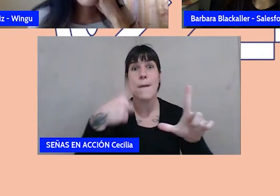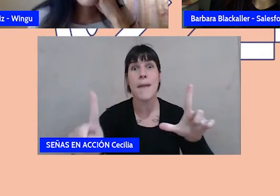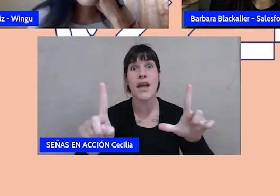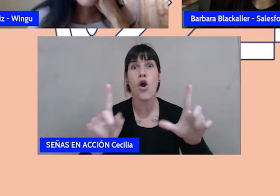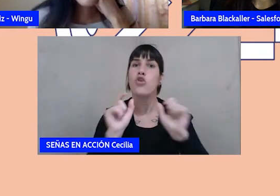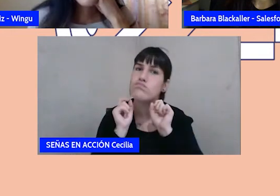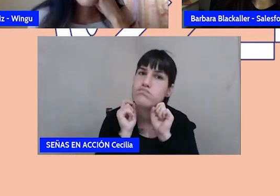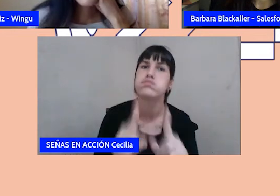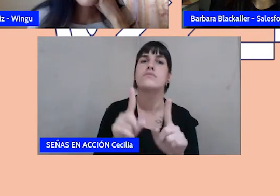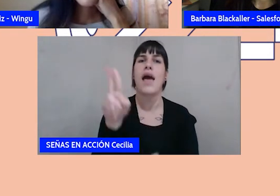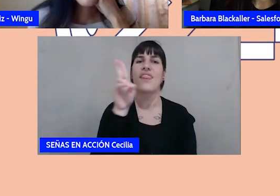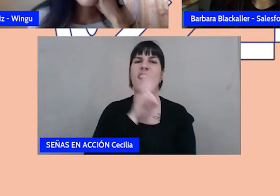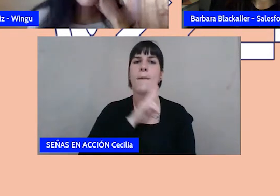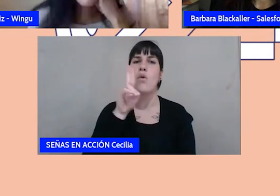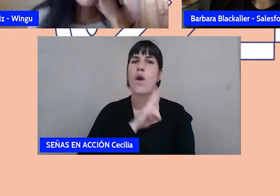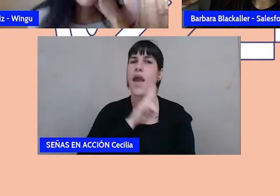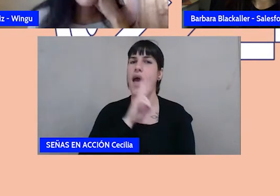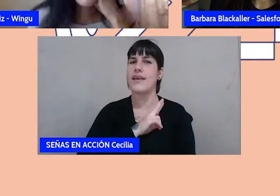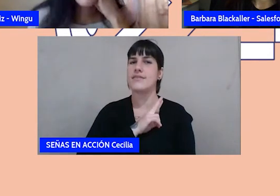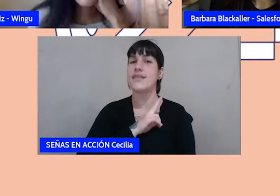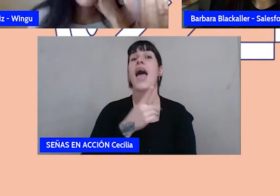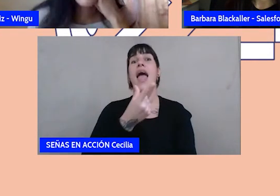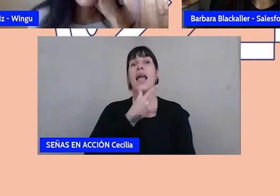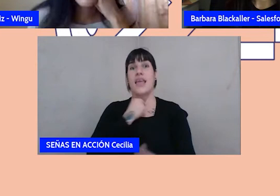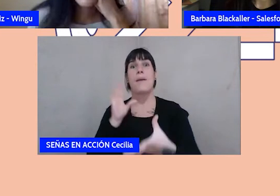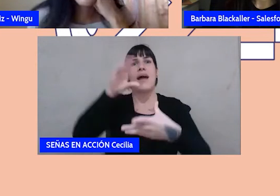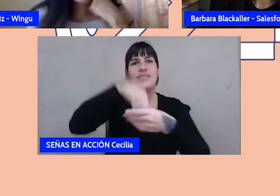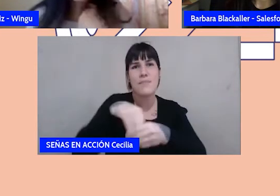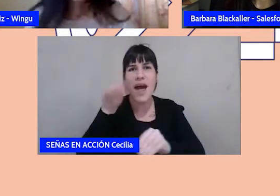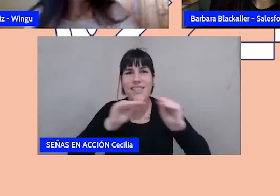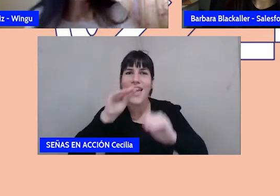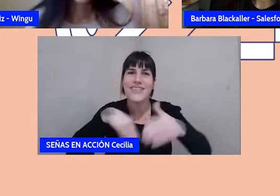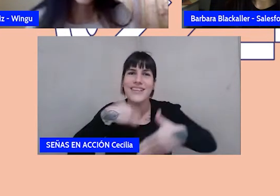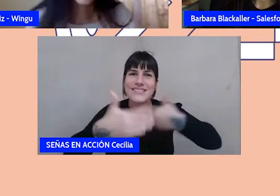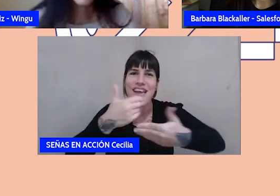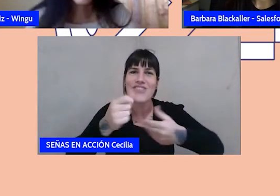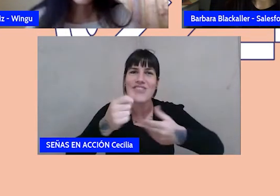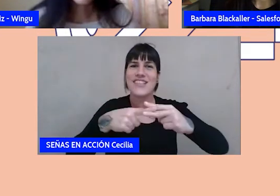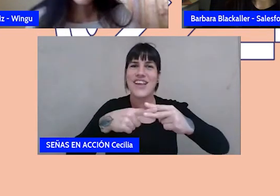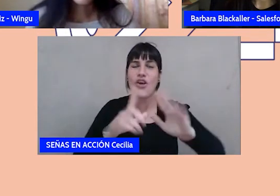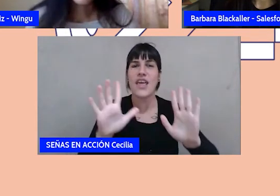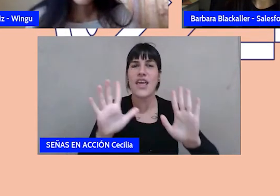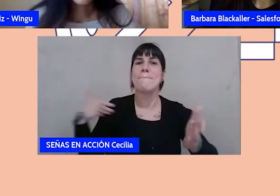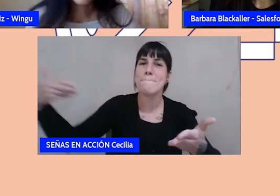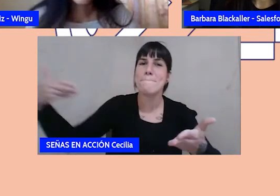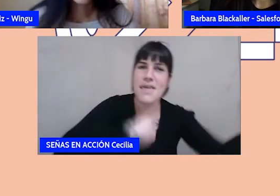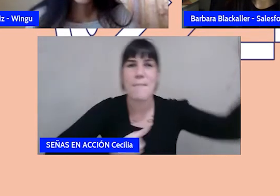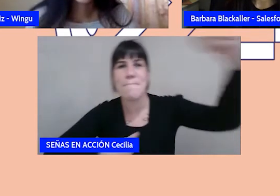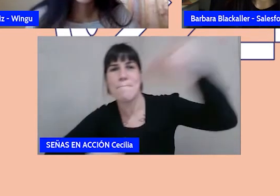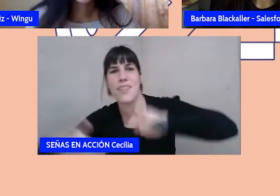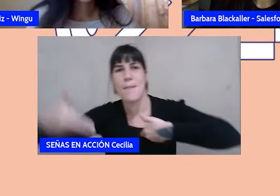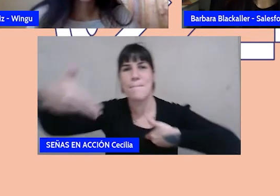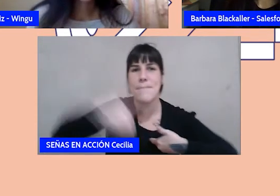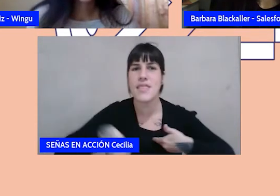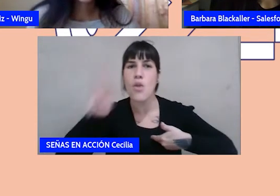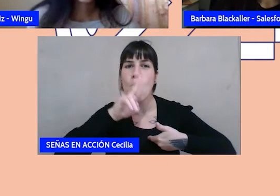¿no? Y piden ser parte de los procesos de diseño de tecnologías, y piden que haya más mujeres en espacios de toma de decisiones o de